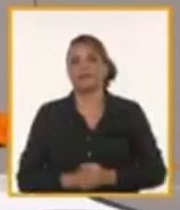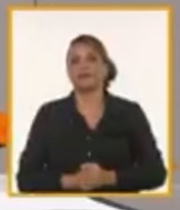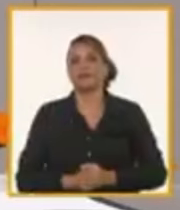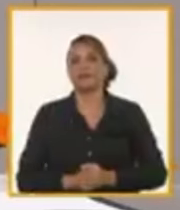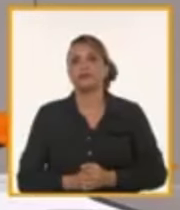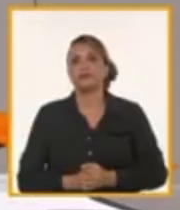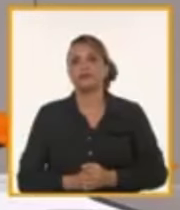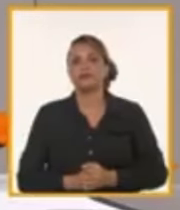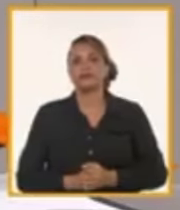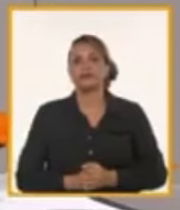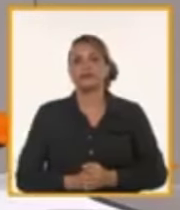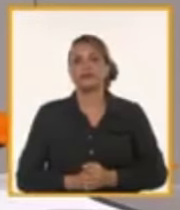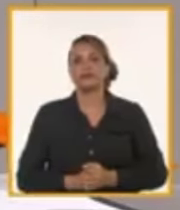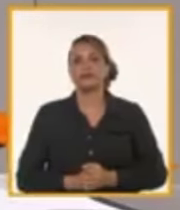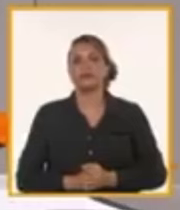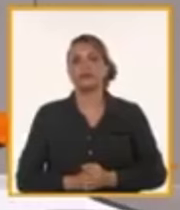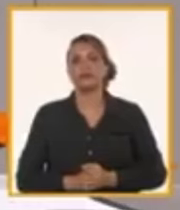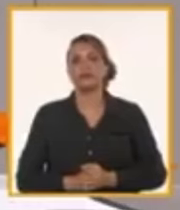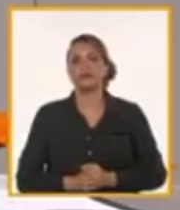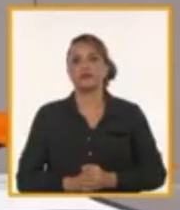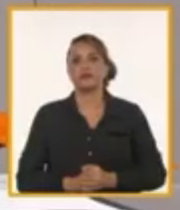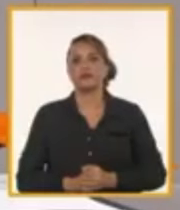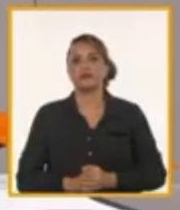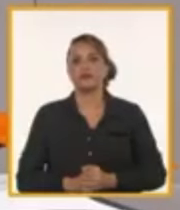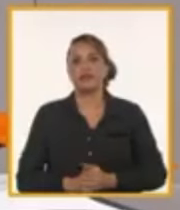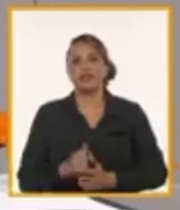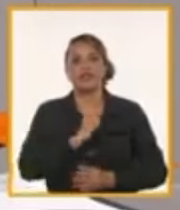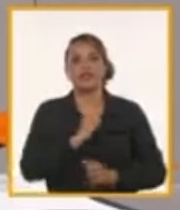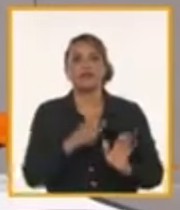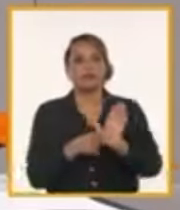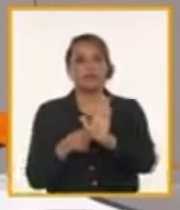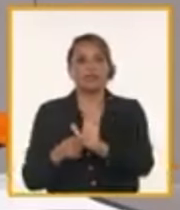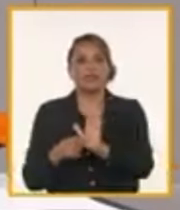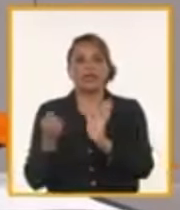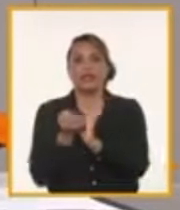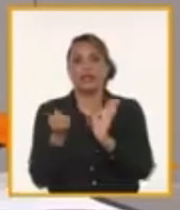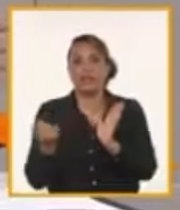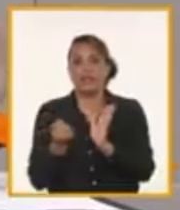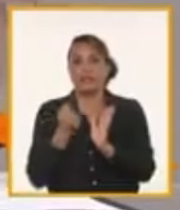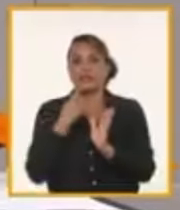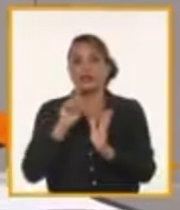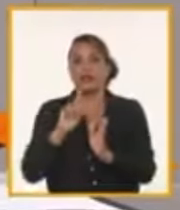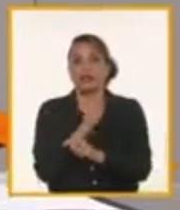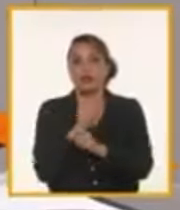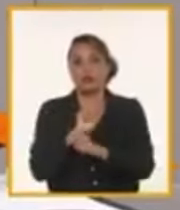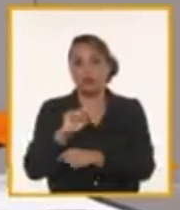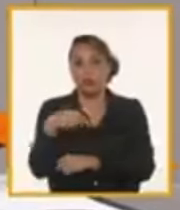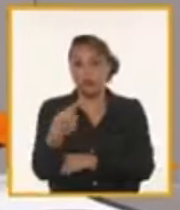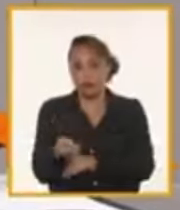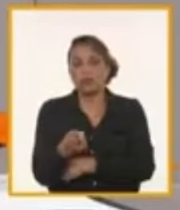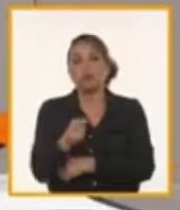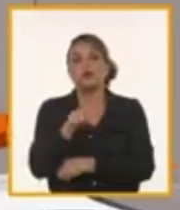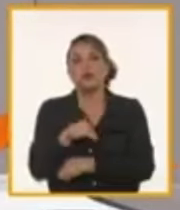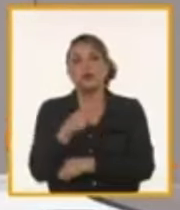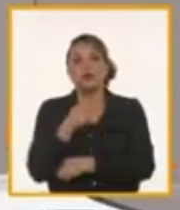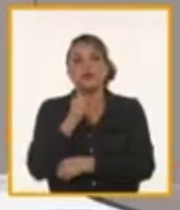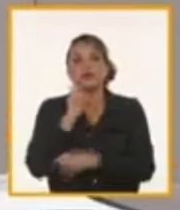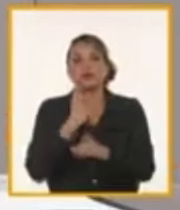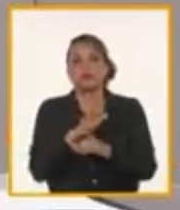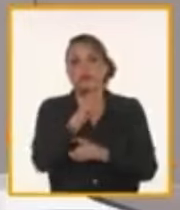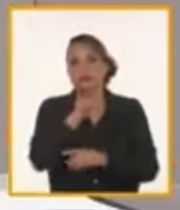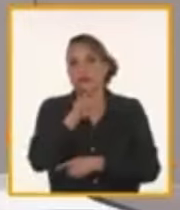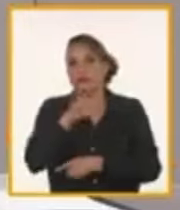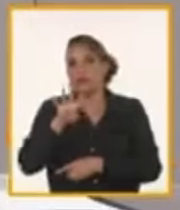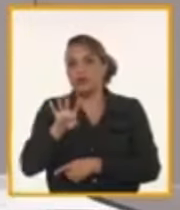proyectando eh la presentar a proceso de acreditación El próximo curso o sea ya como año base con este curso que comienza 2024